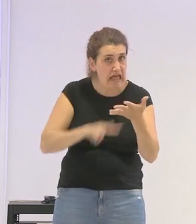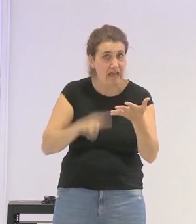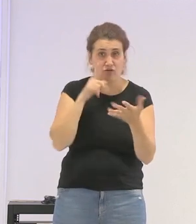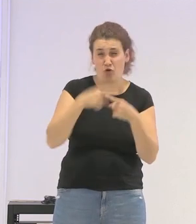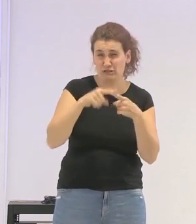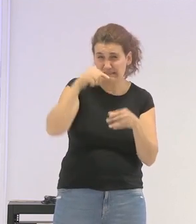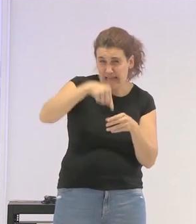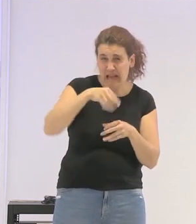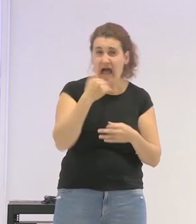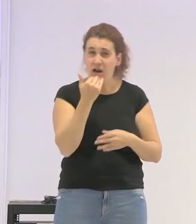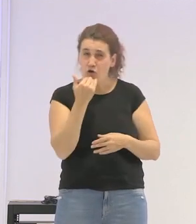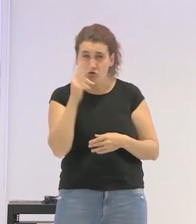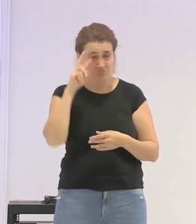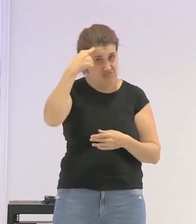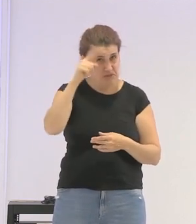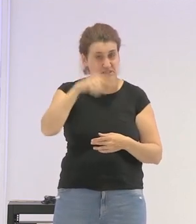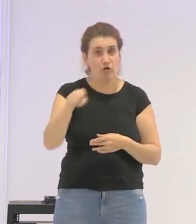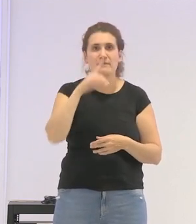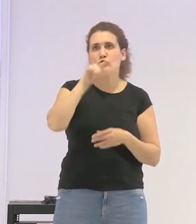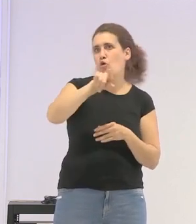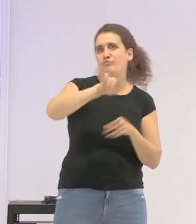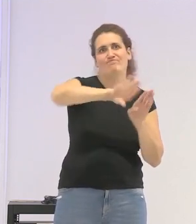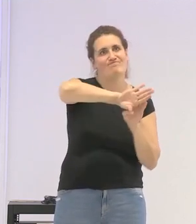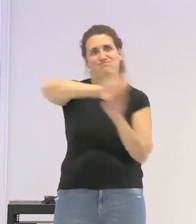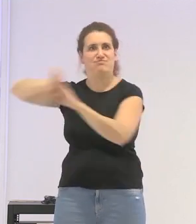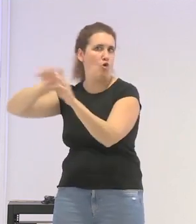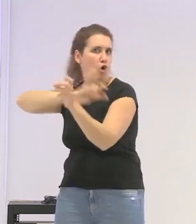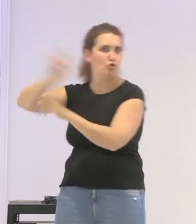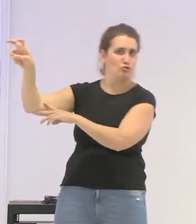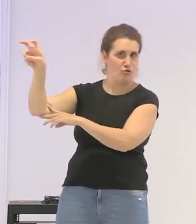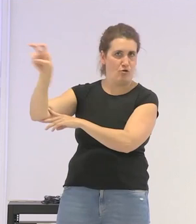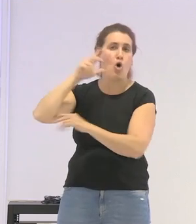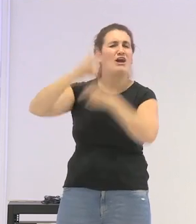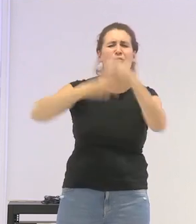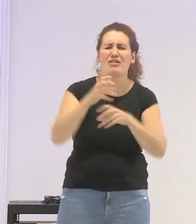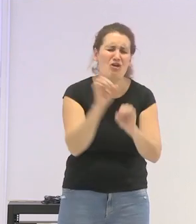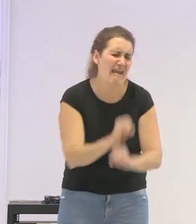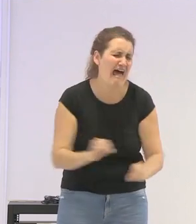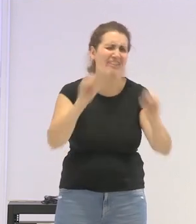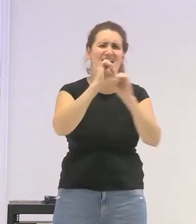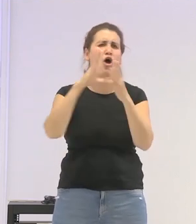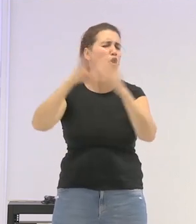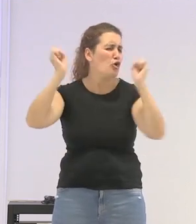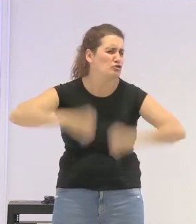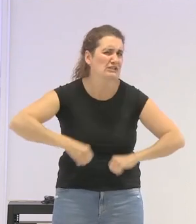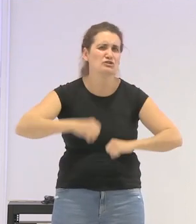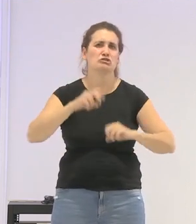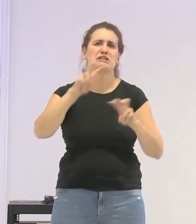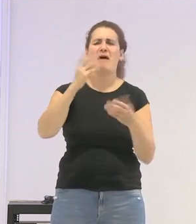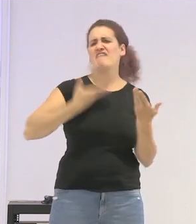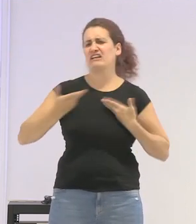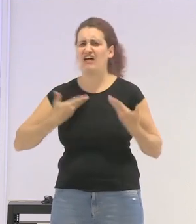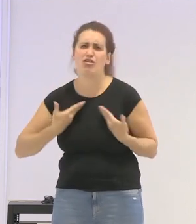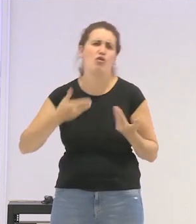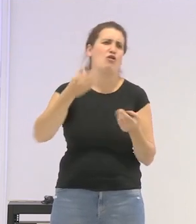él, que es como el otro extremo, o sea, de renovación nada, de consensos sobre aceptación de la igualdad de